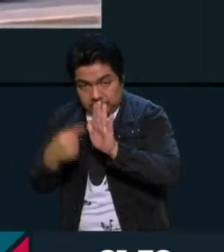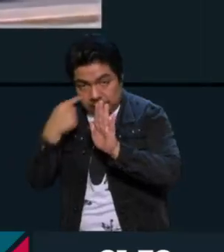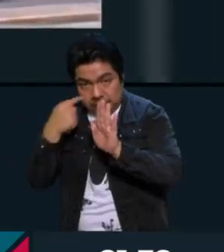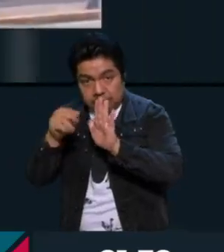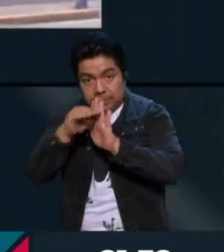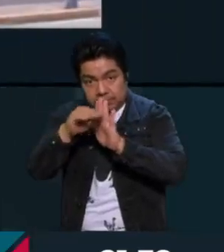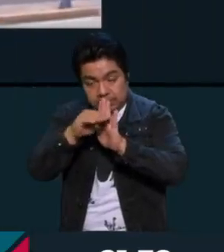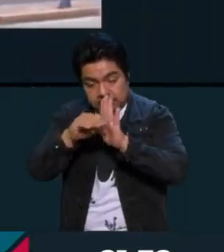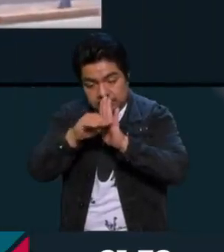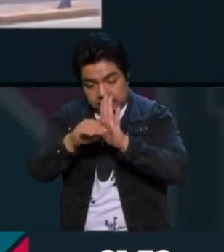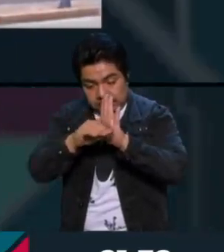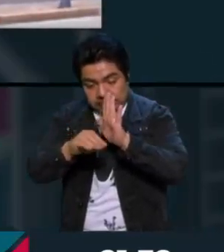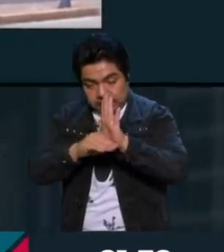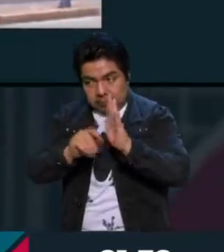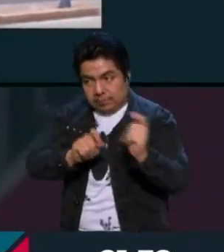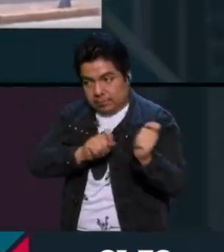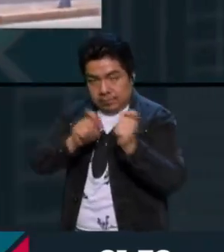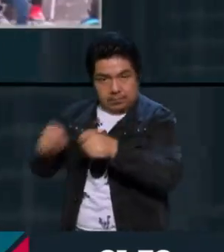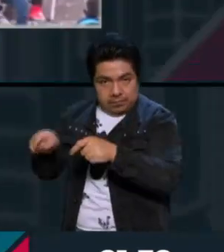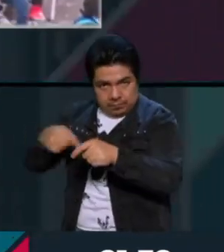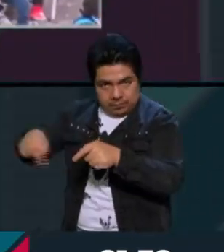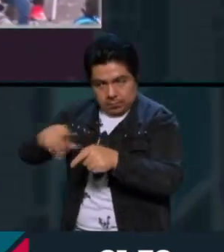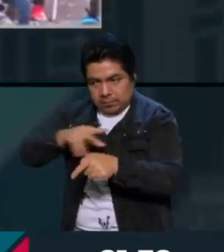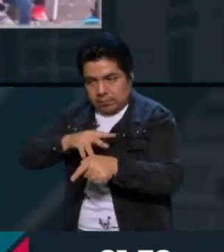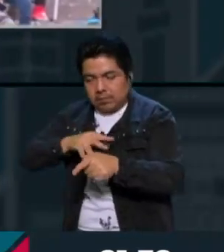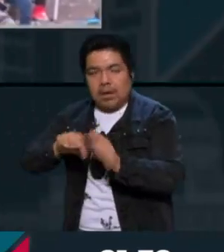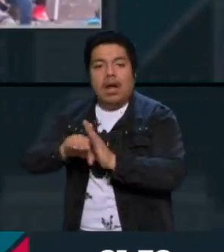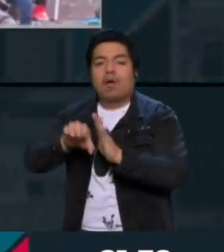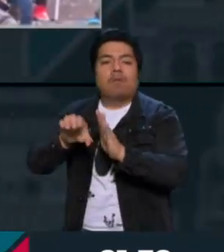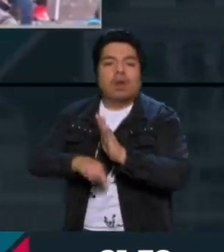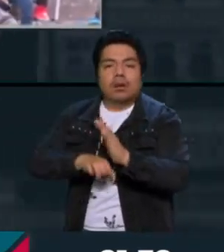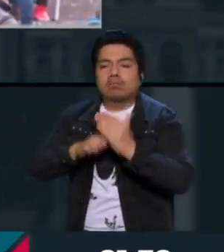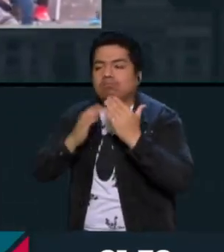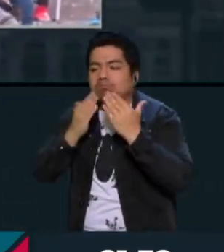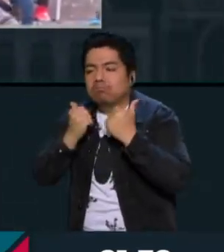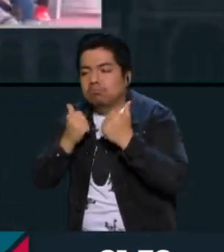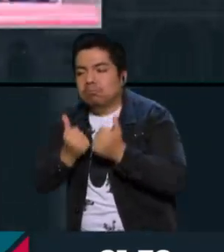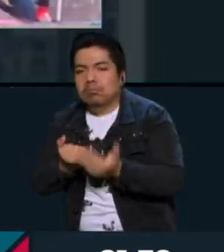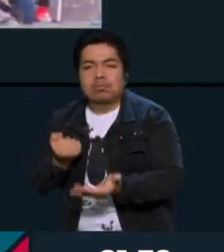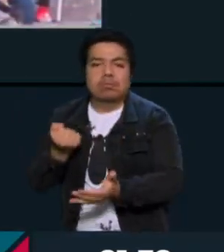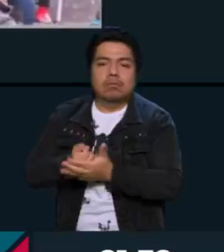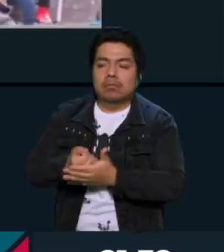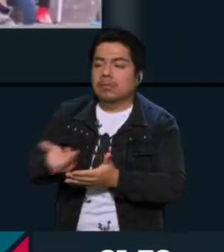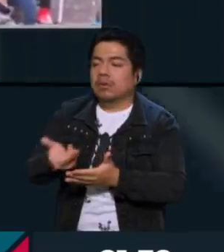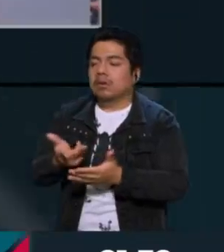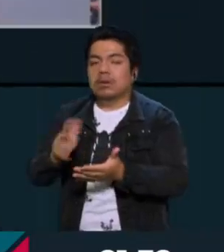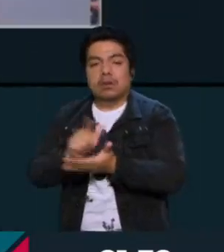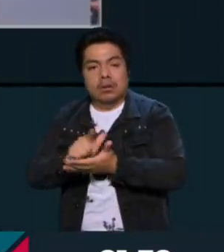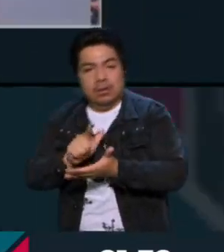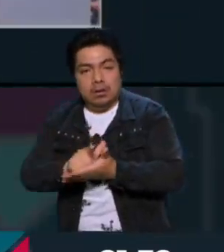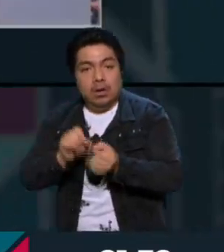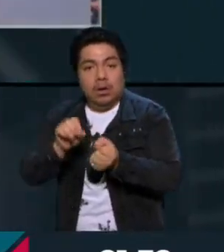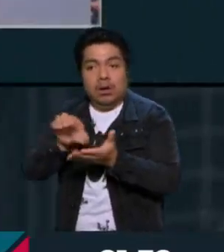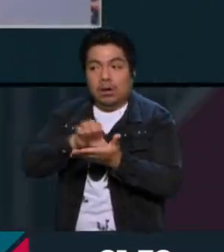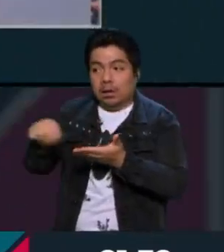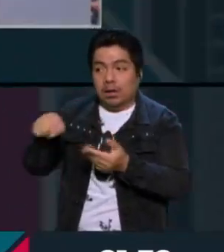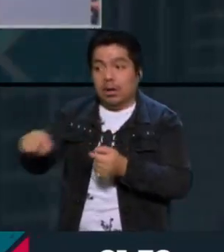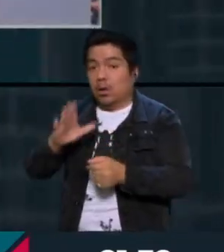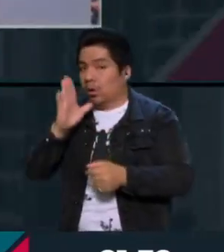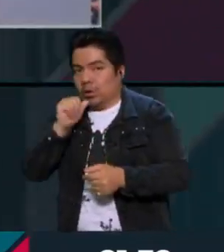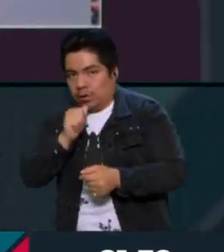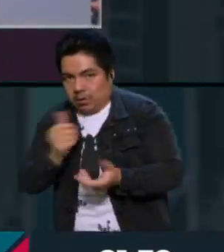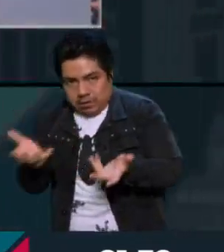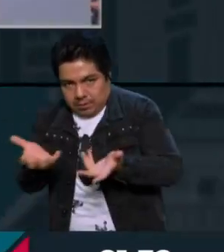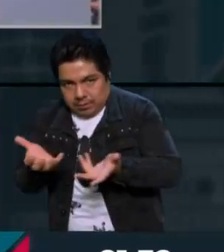se les conceden. Si algo no se encuentra con sustento legal o constitucional, entonces ellos no pueden hacerlo,